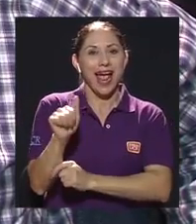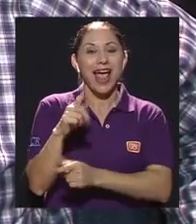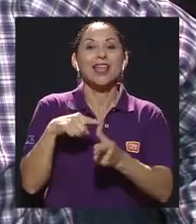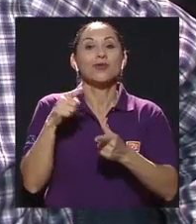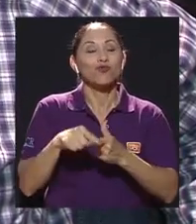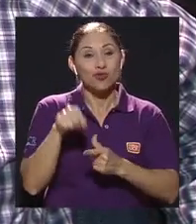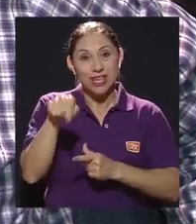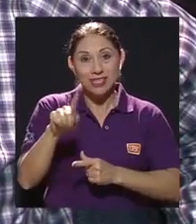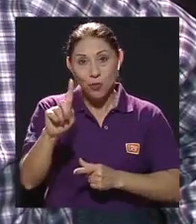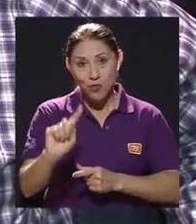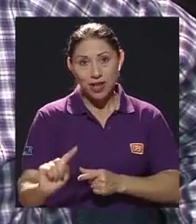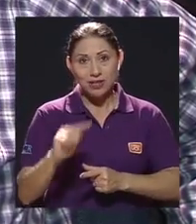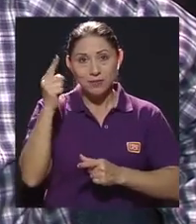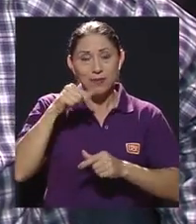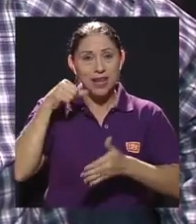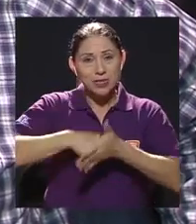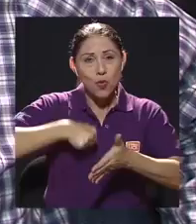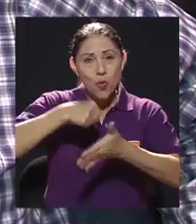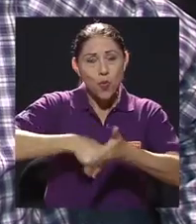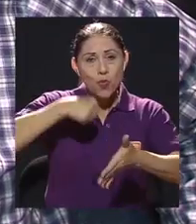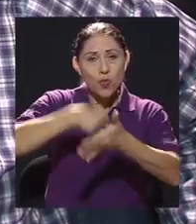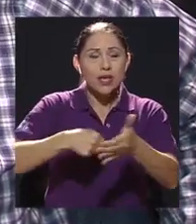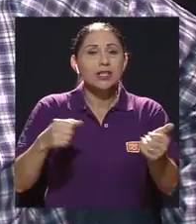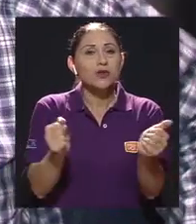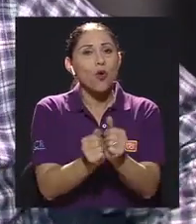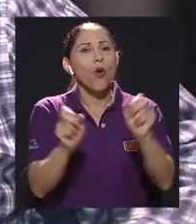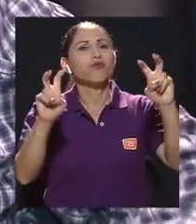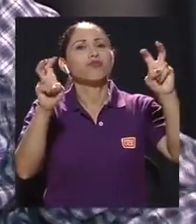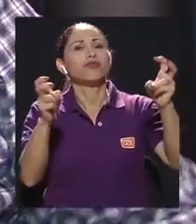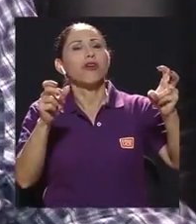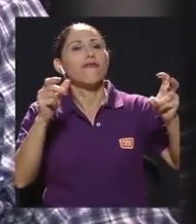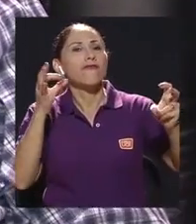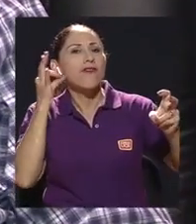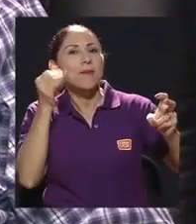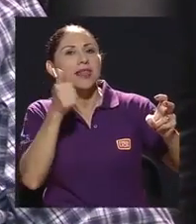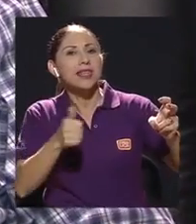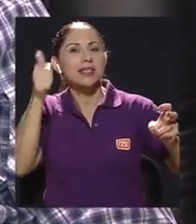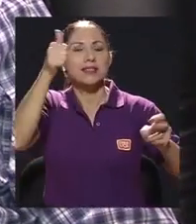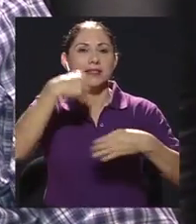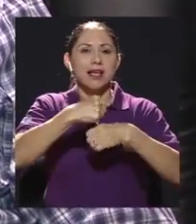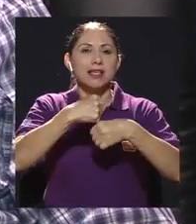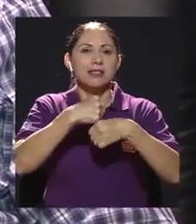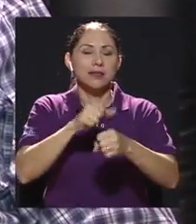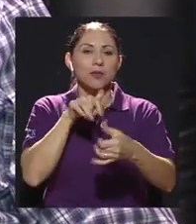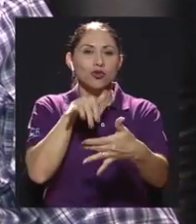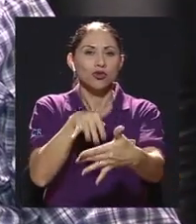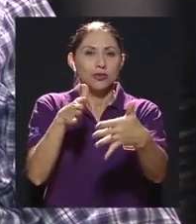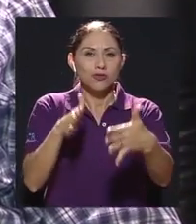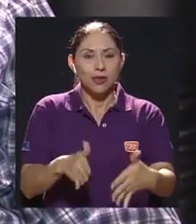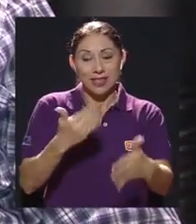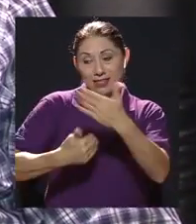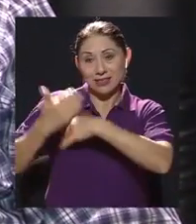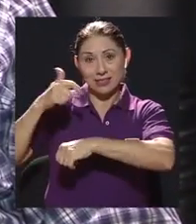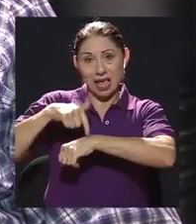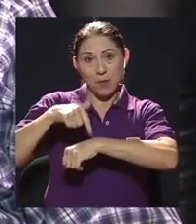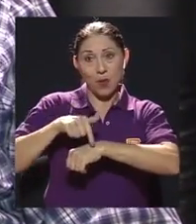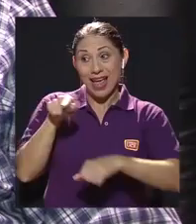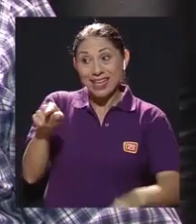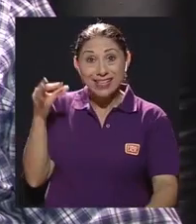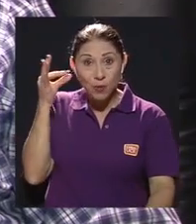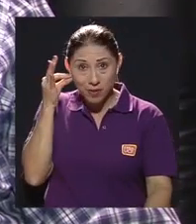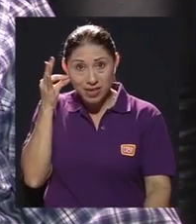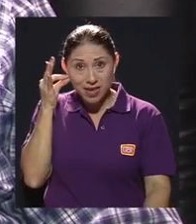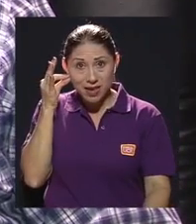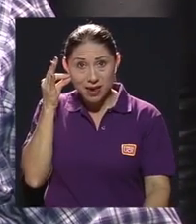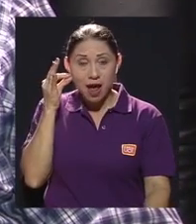primeras luchas con contenido feminista que hicimos los estudiantes en esa época. Esta compañera, una